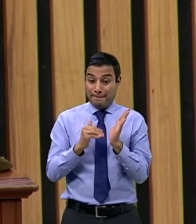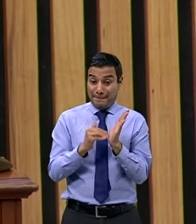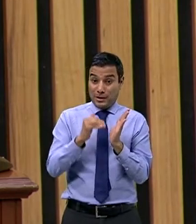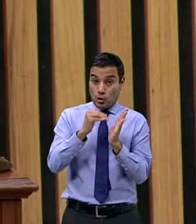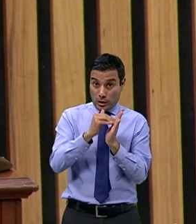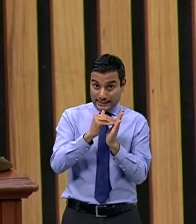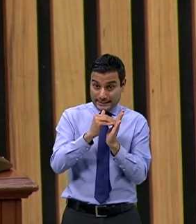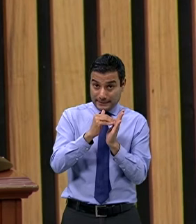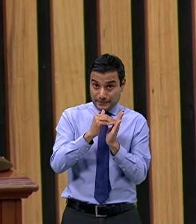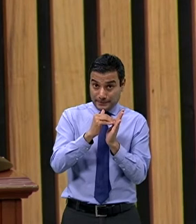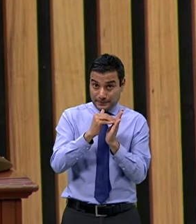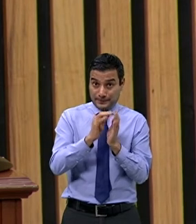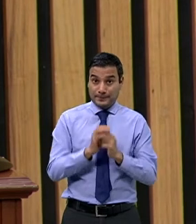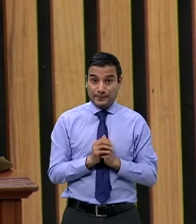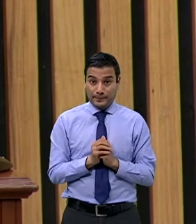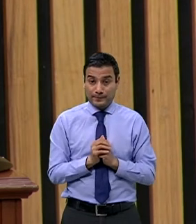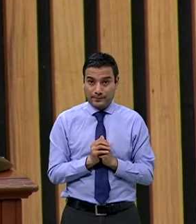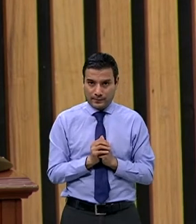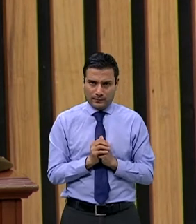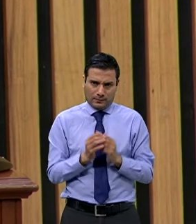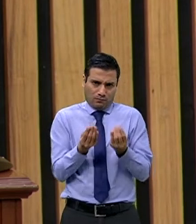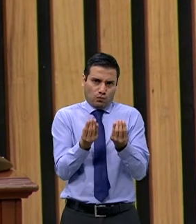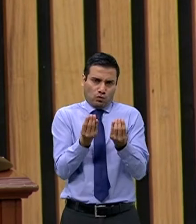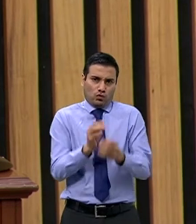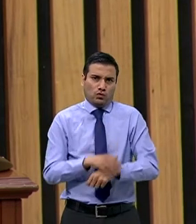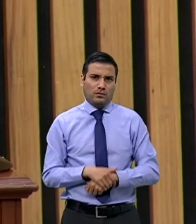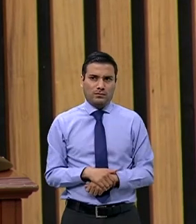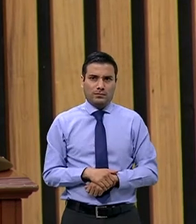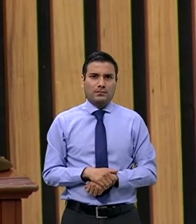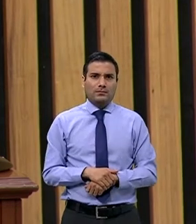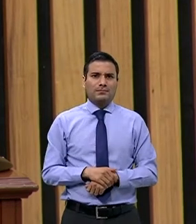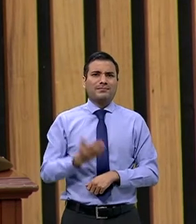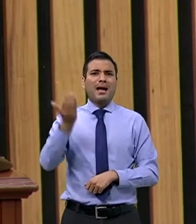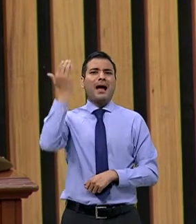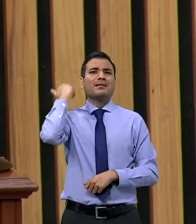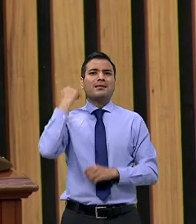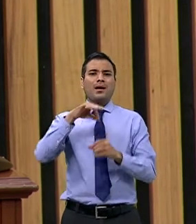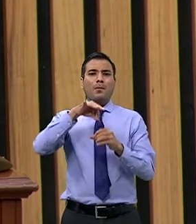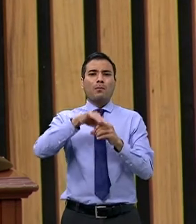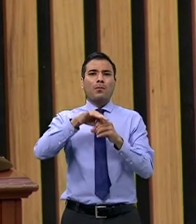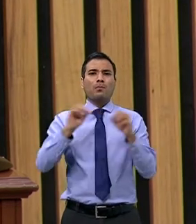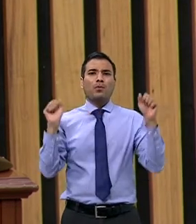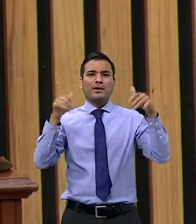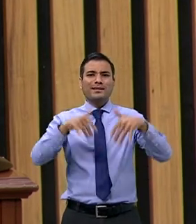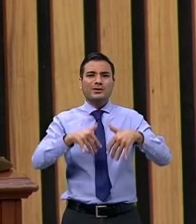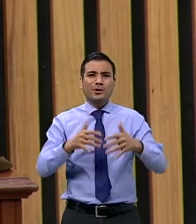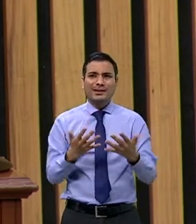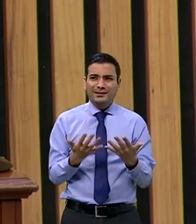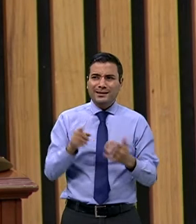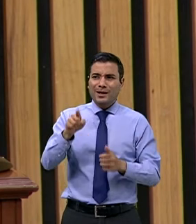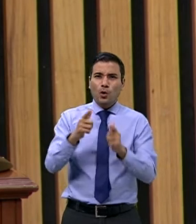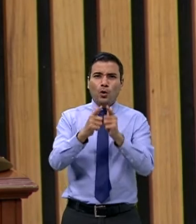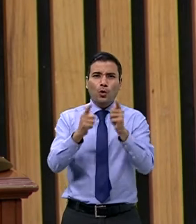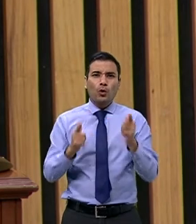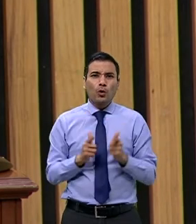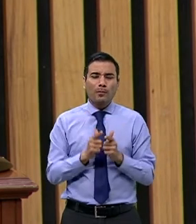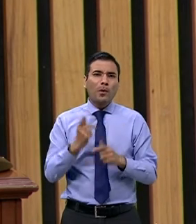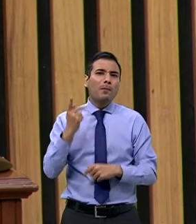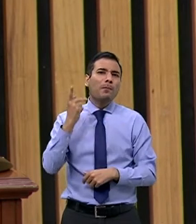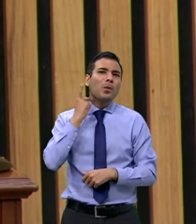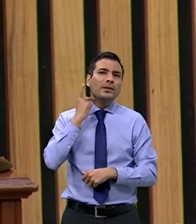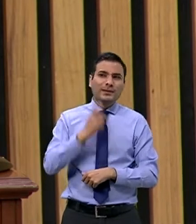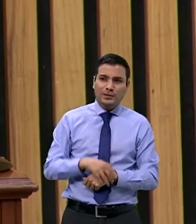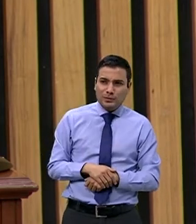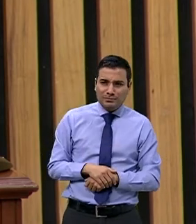mucho más que las últimas votaciones de algunos partidos históricos que ahora se han convertido en satélites de la